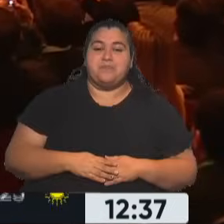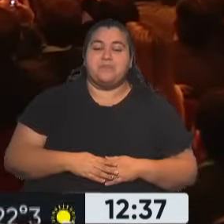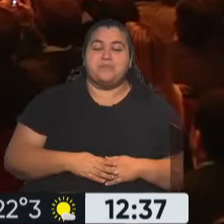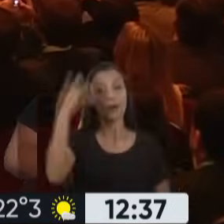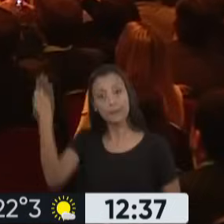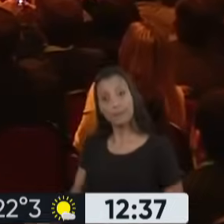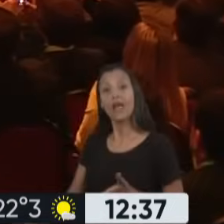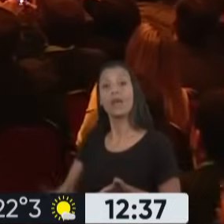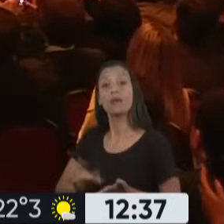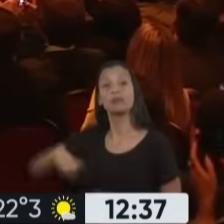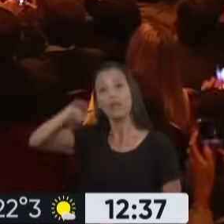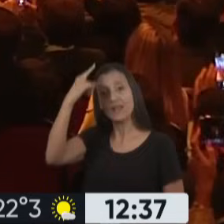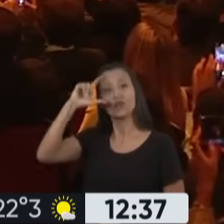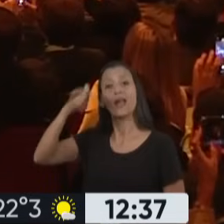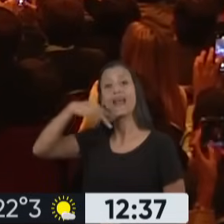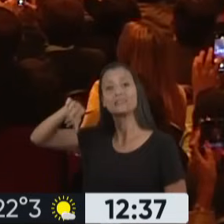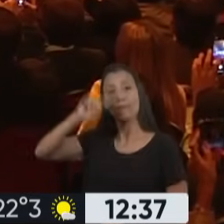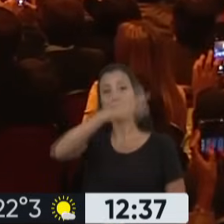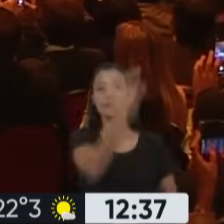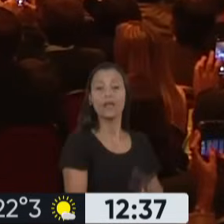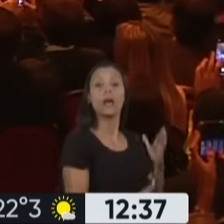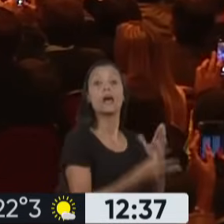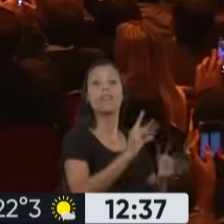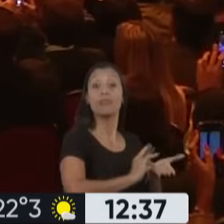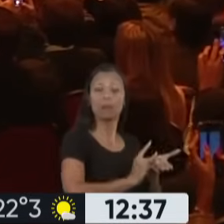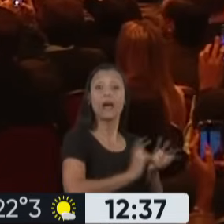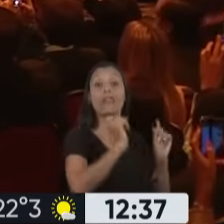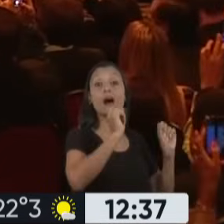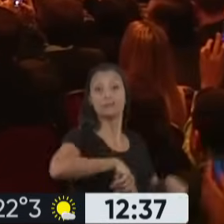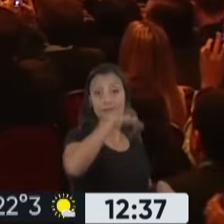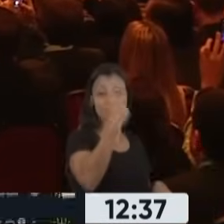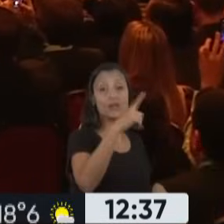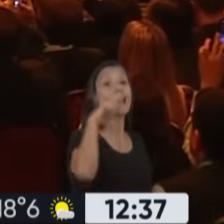diputado nacional José Luis Espert y la señora diputada nacional Lilia Lemoine.